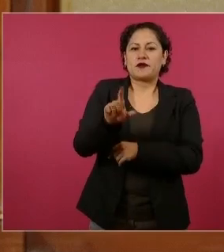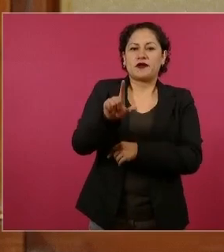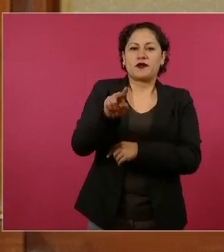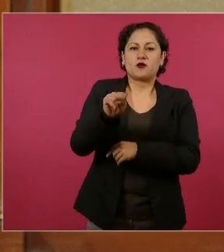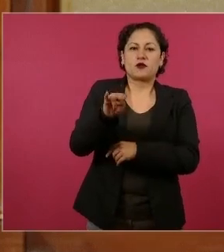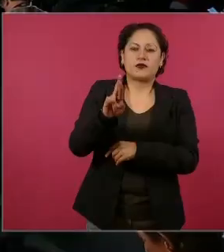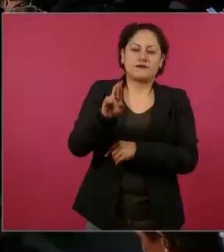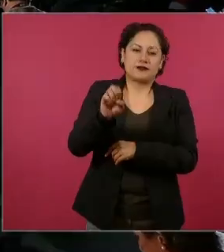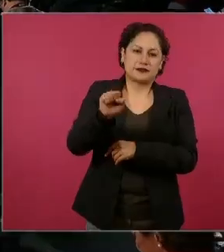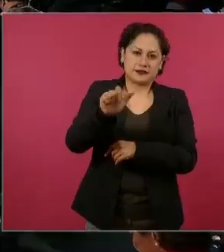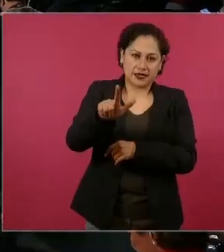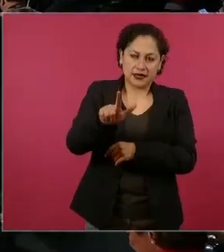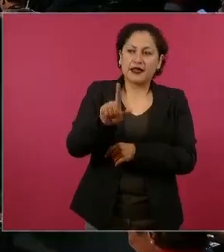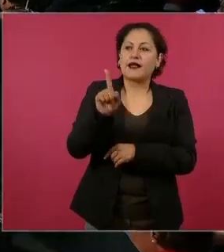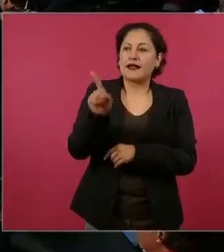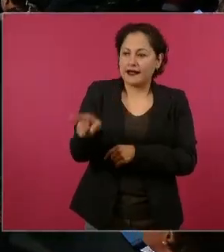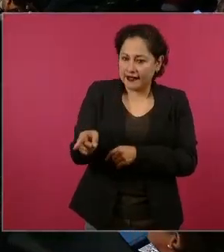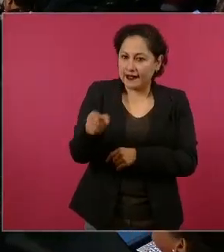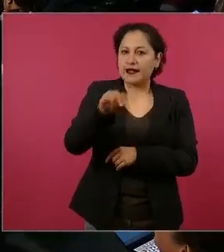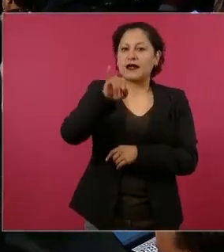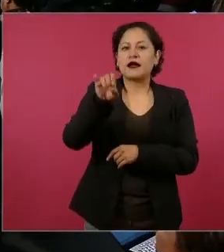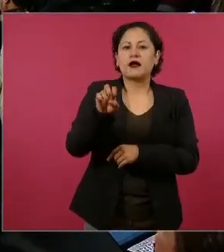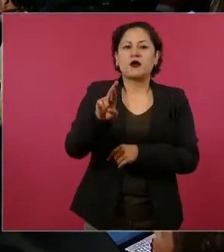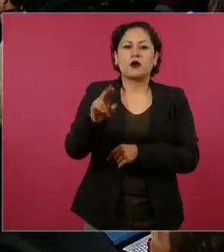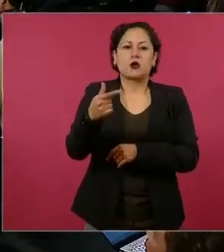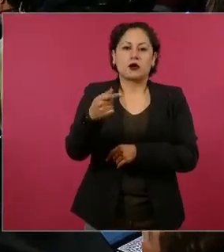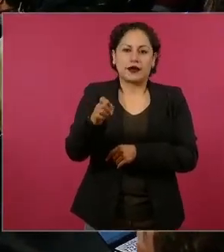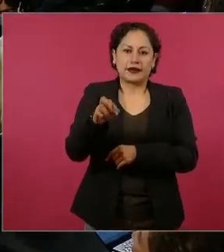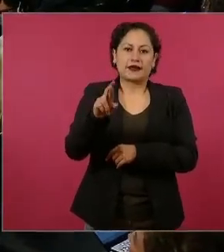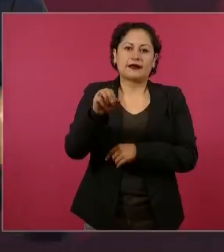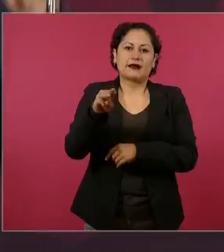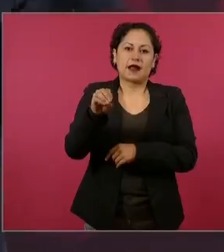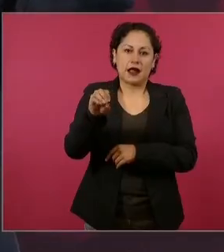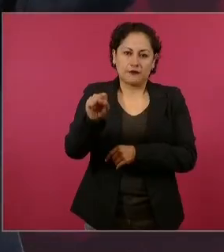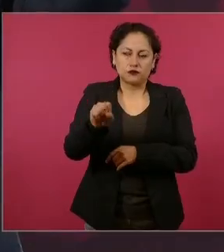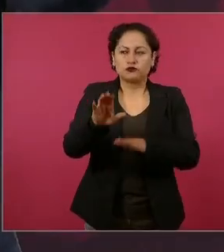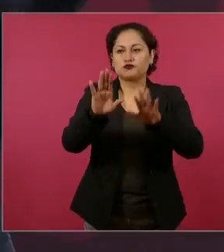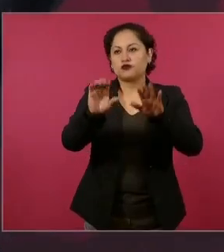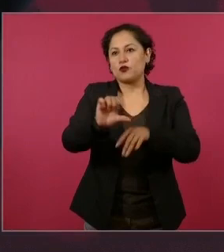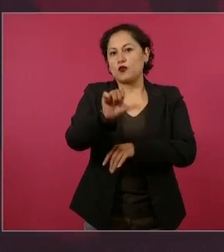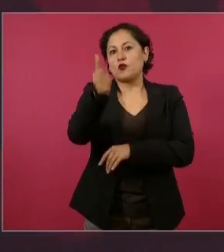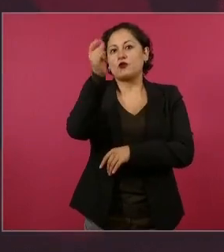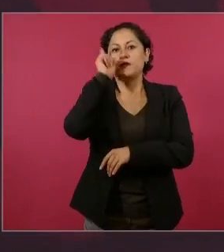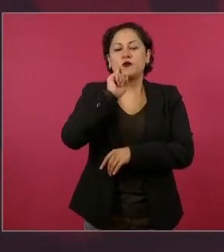Jorge Ramos, eso sí. ¿Sí? Denise Dreser,